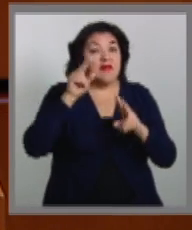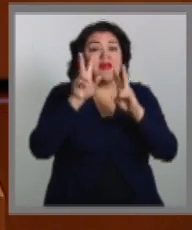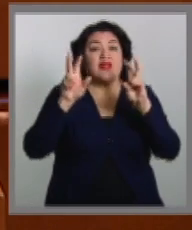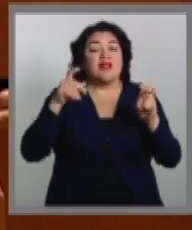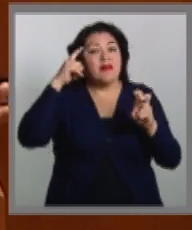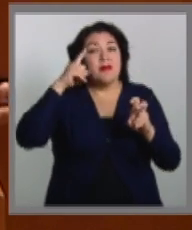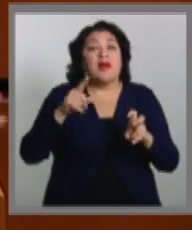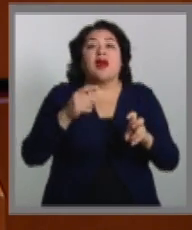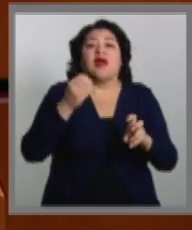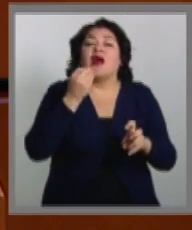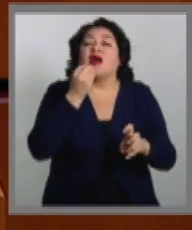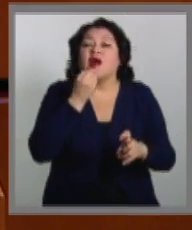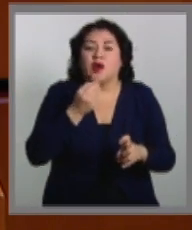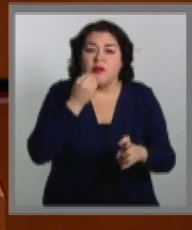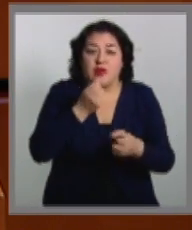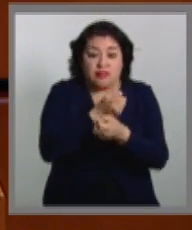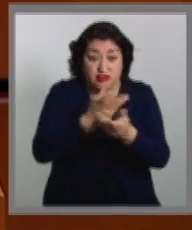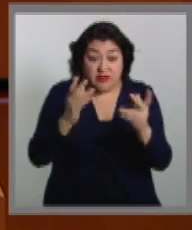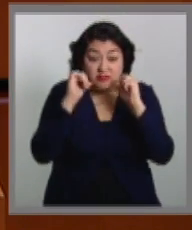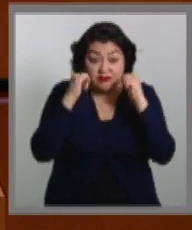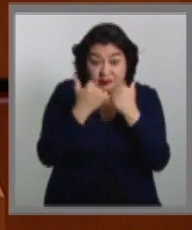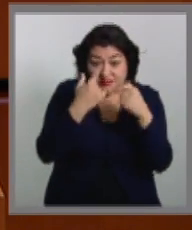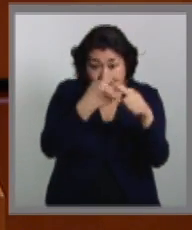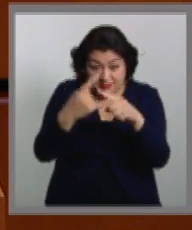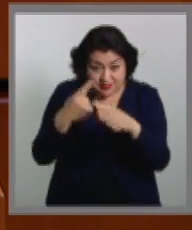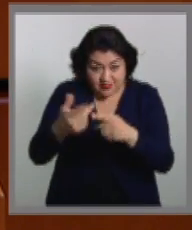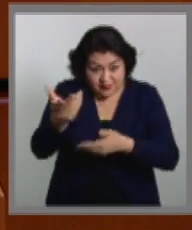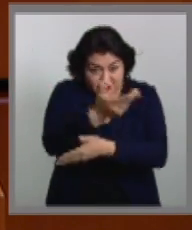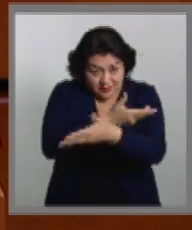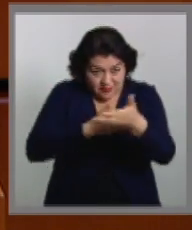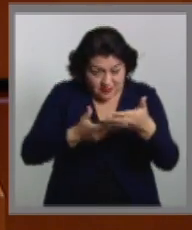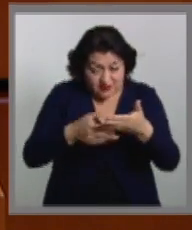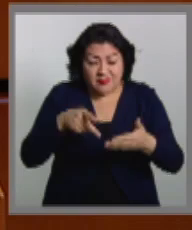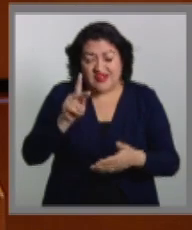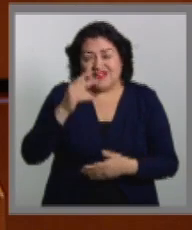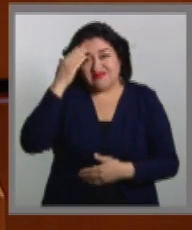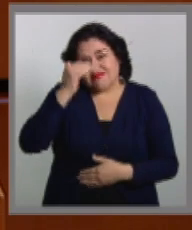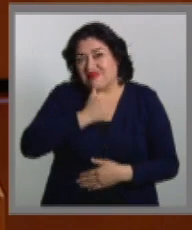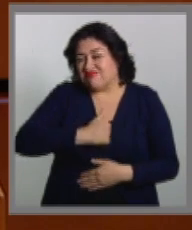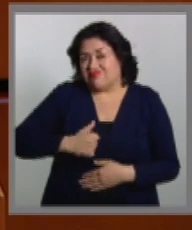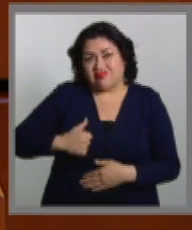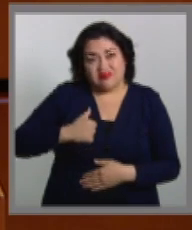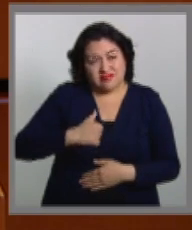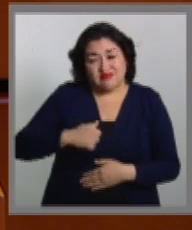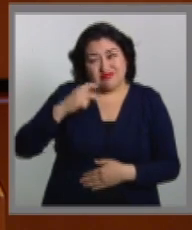donde participan muchas organizaciones de la sociedad civil, y ha sido triste ver que no ha habido